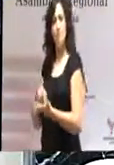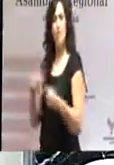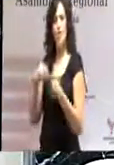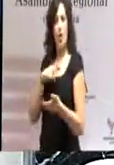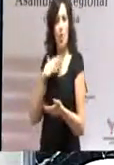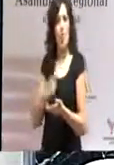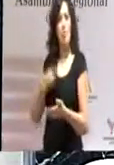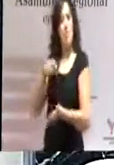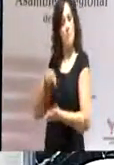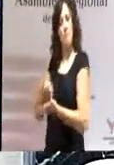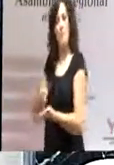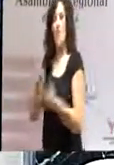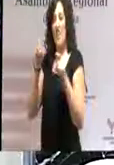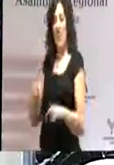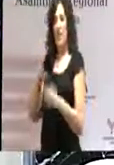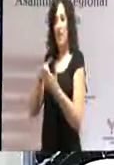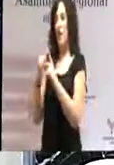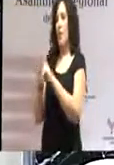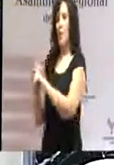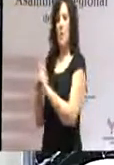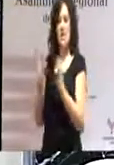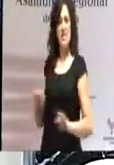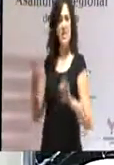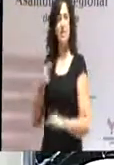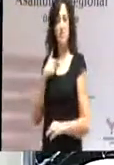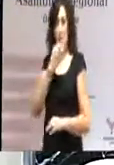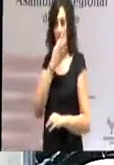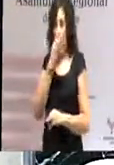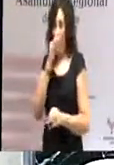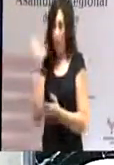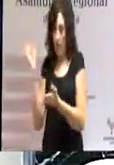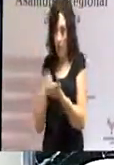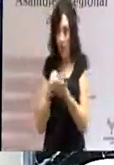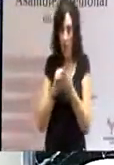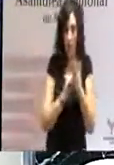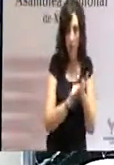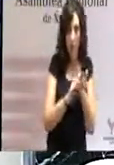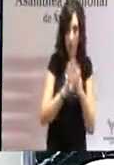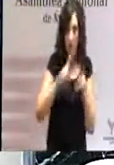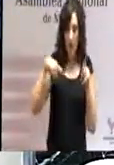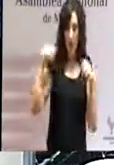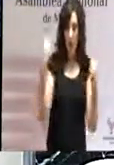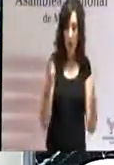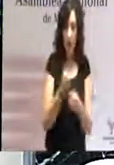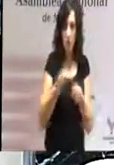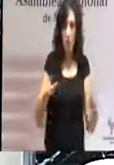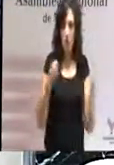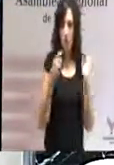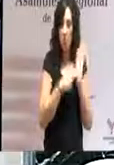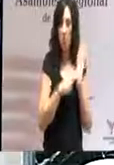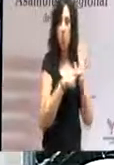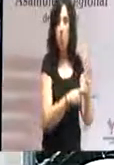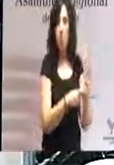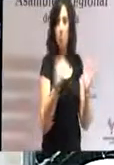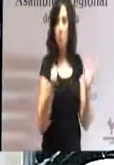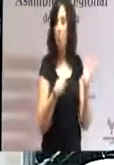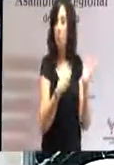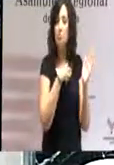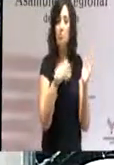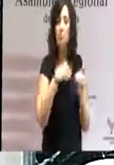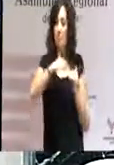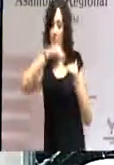región y no descansaré hasta conseguirlo. Estas fueron sus palabras, estos son los hechos. Este fue el resultado, pero no nos vamos a quedar en